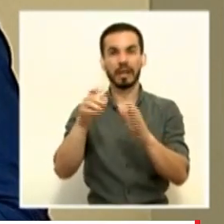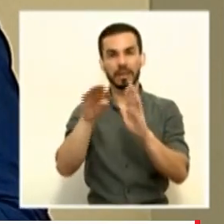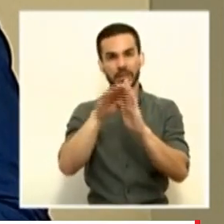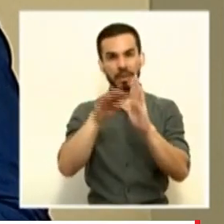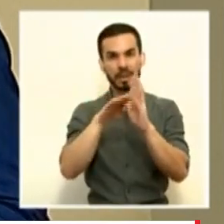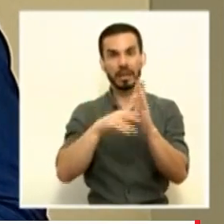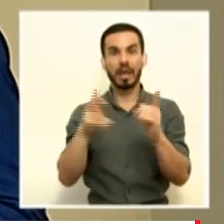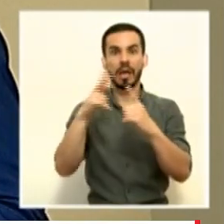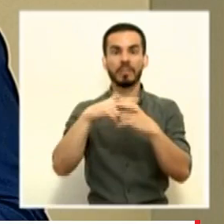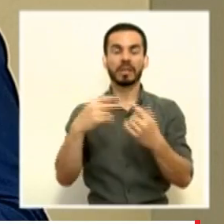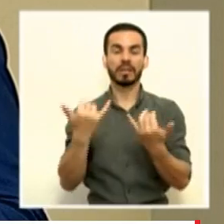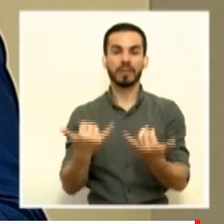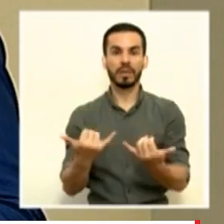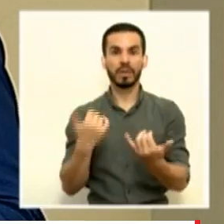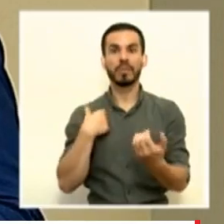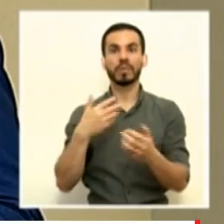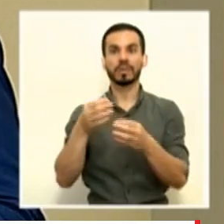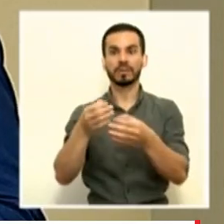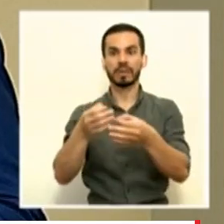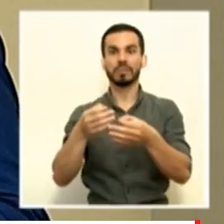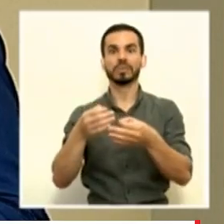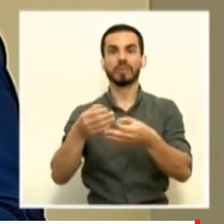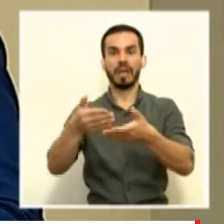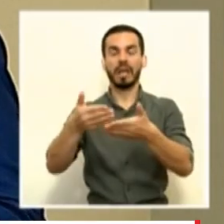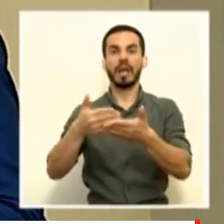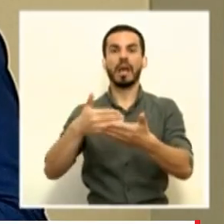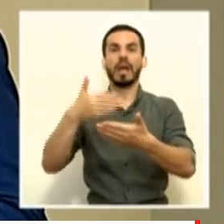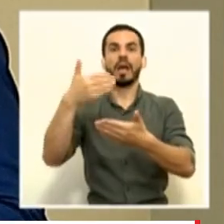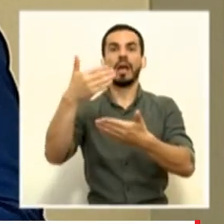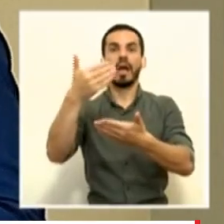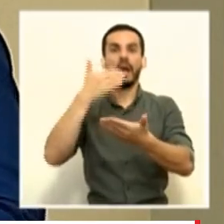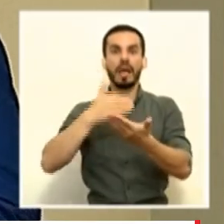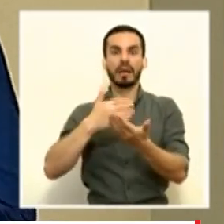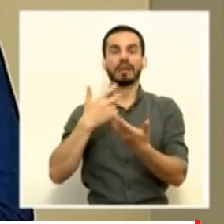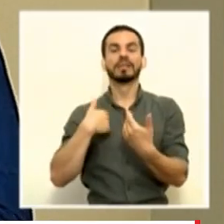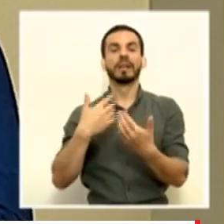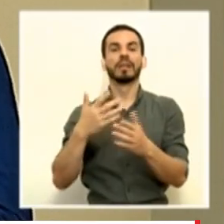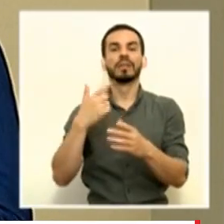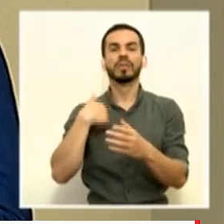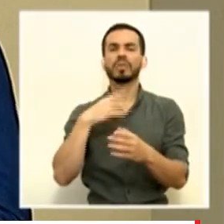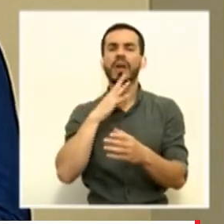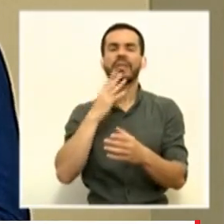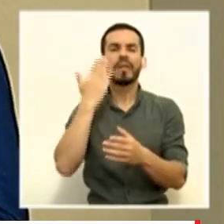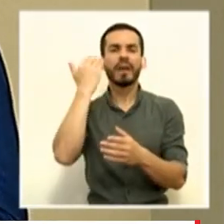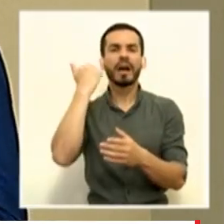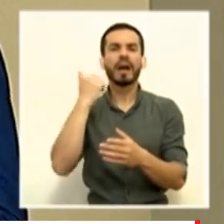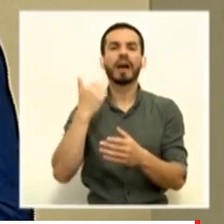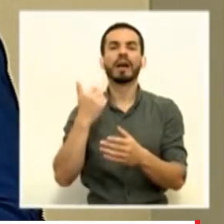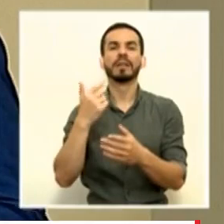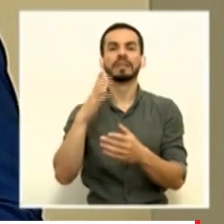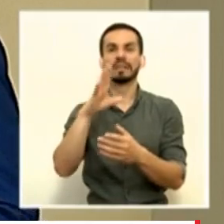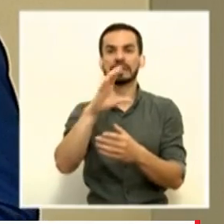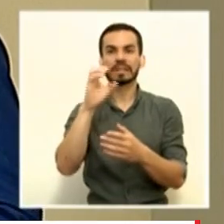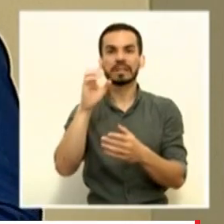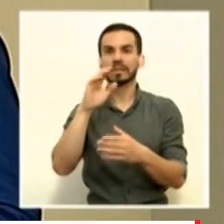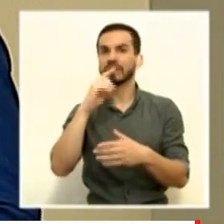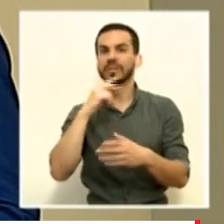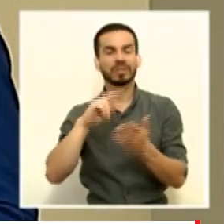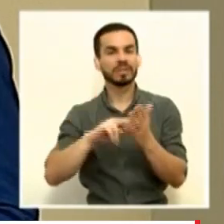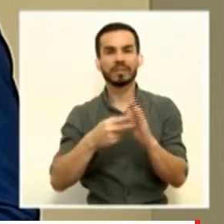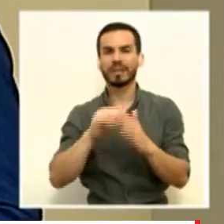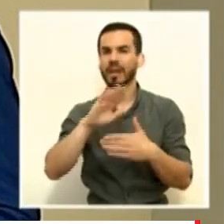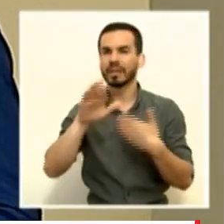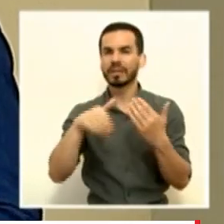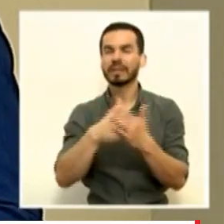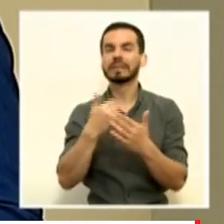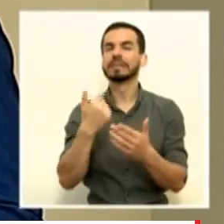están aplicando, porque nos estamos adelantando en cantidad. Y sabemos que lo que yo hablaba, 500 casos, no significa que sean todos los casos. O sea,